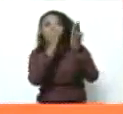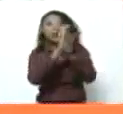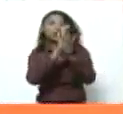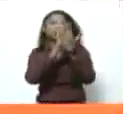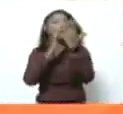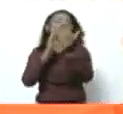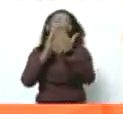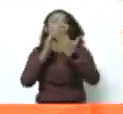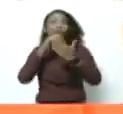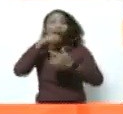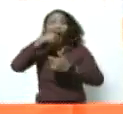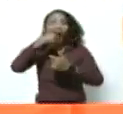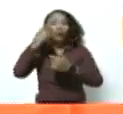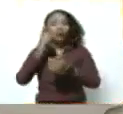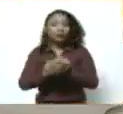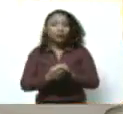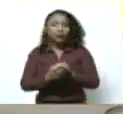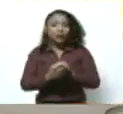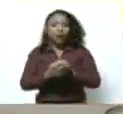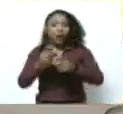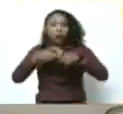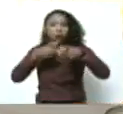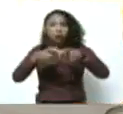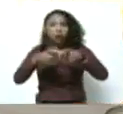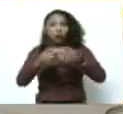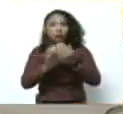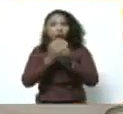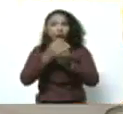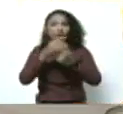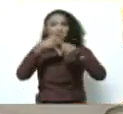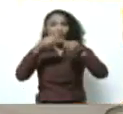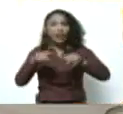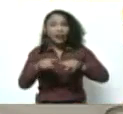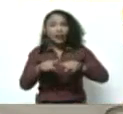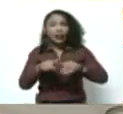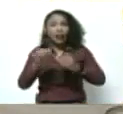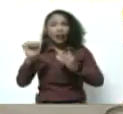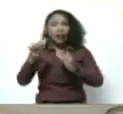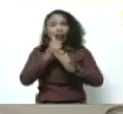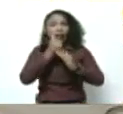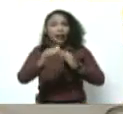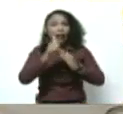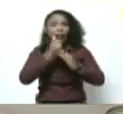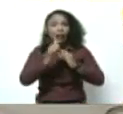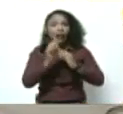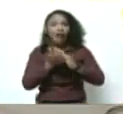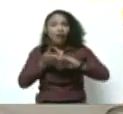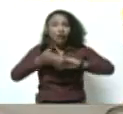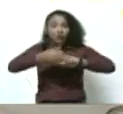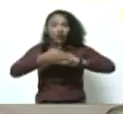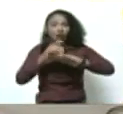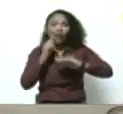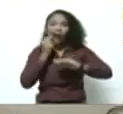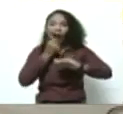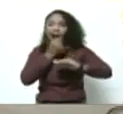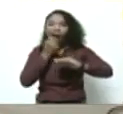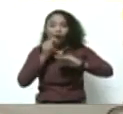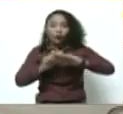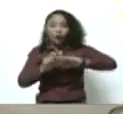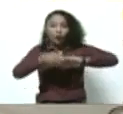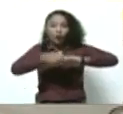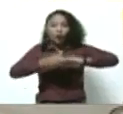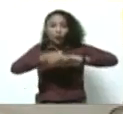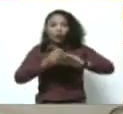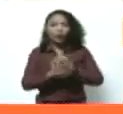odontológicos, discos abrasivos, fresas de diversos tipos, limas de endodoncia o tira de nervio,